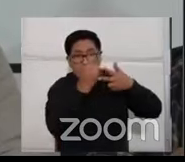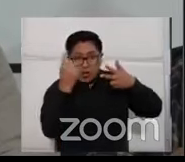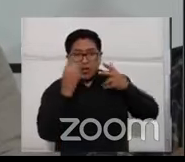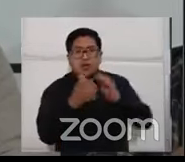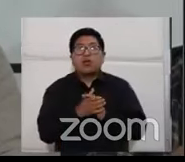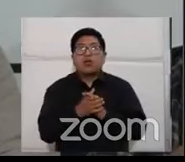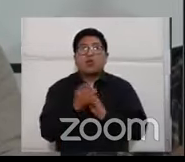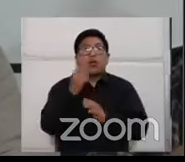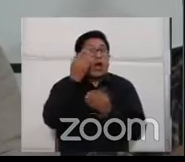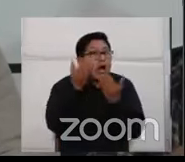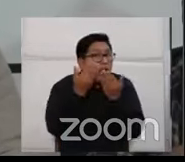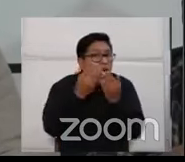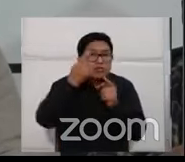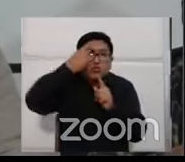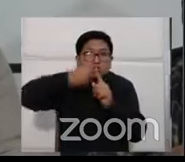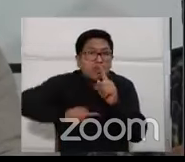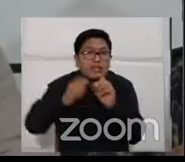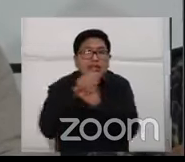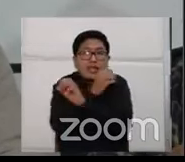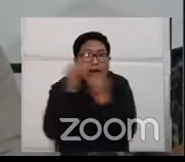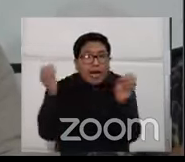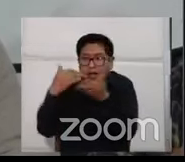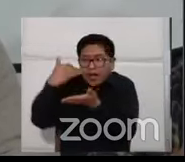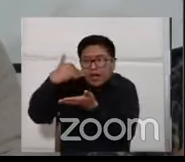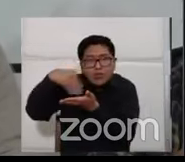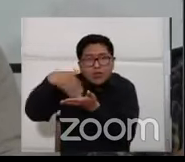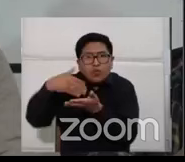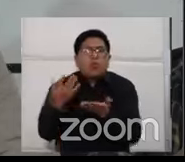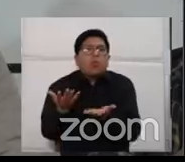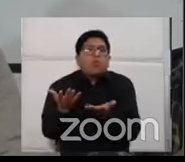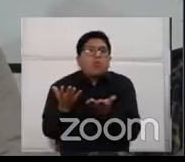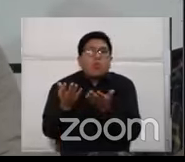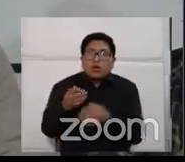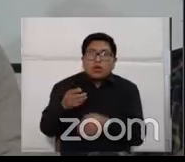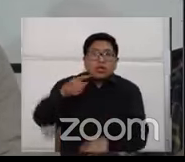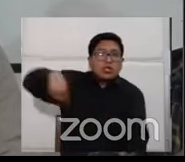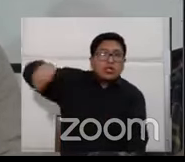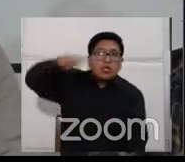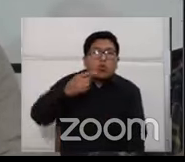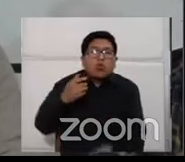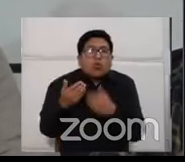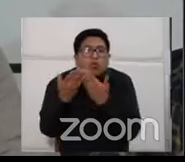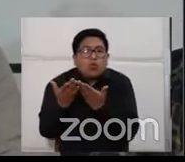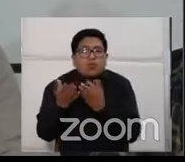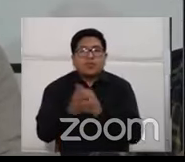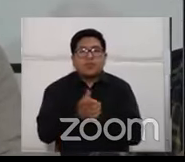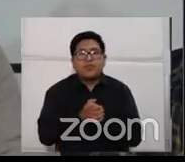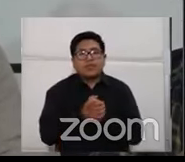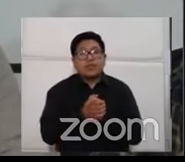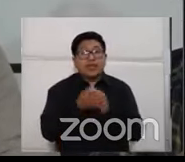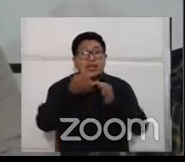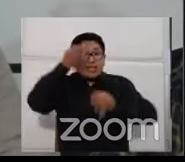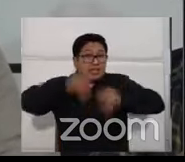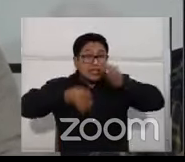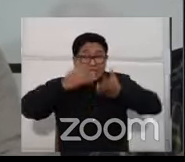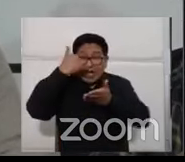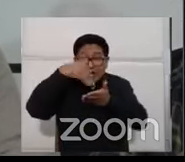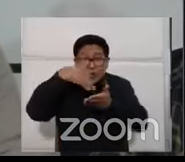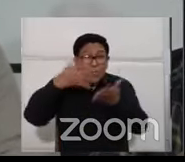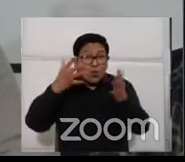jóvenes trabajadores que se quieran sin estudio qué pasa con los jóvenes en general porque sin esto yo creo que no somos nada